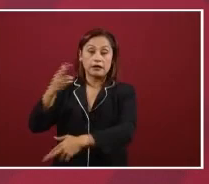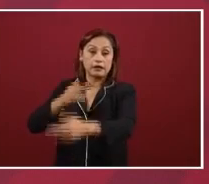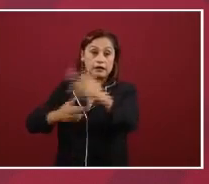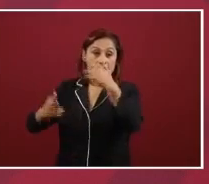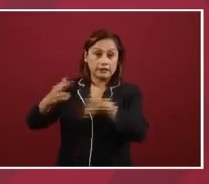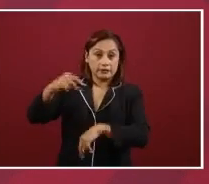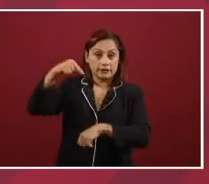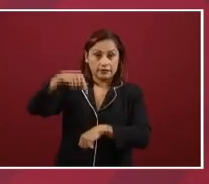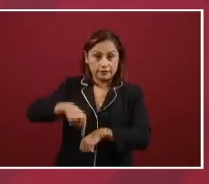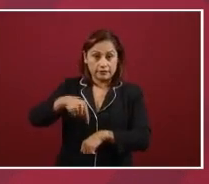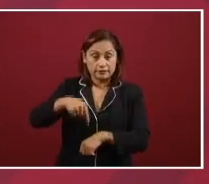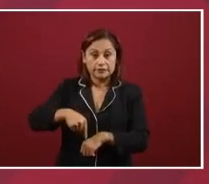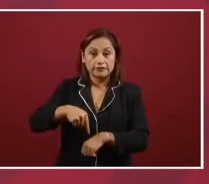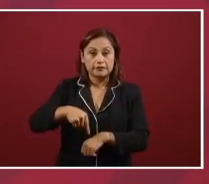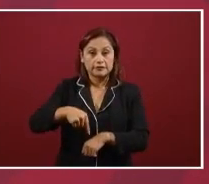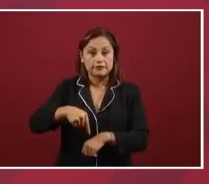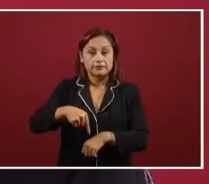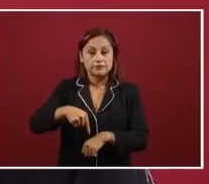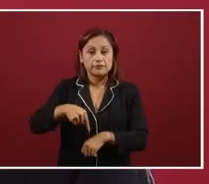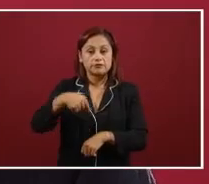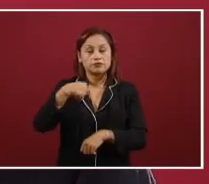les tengo